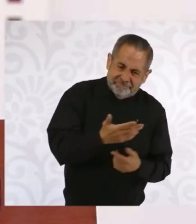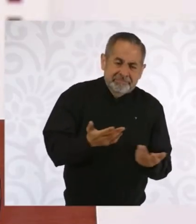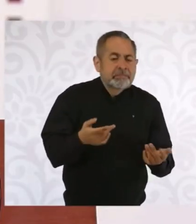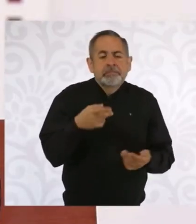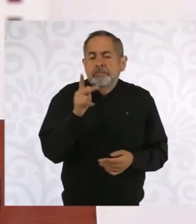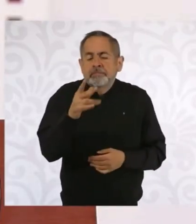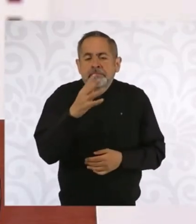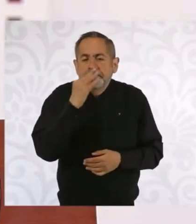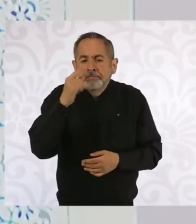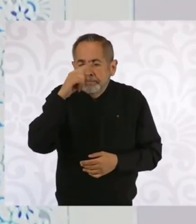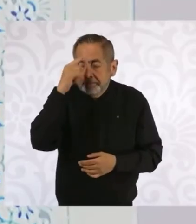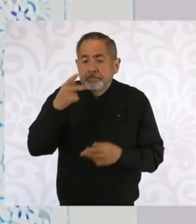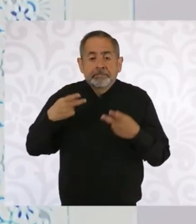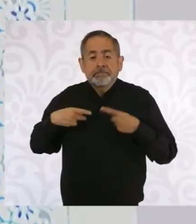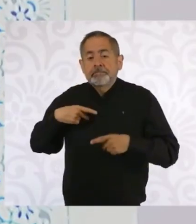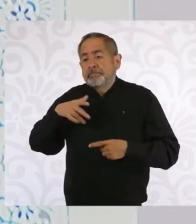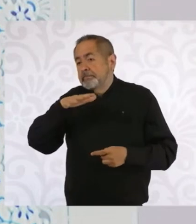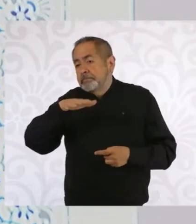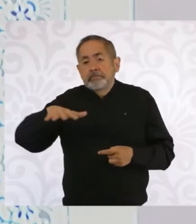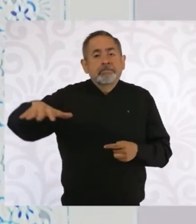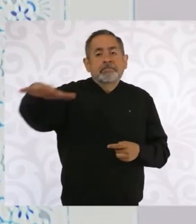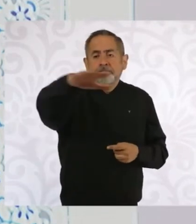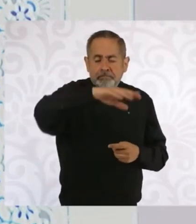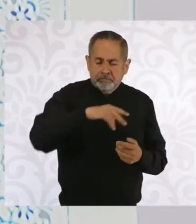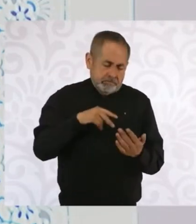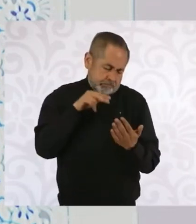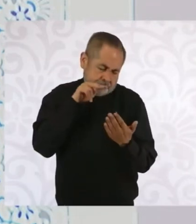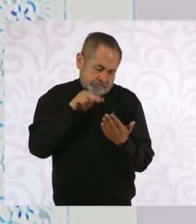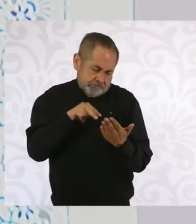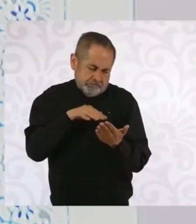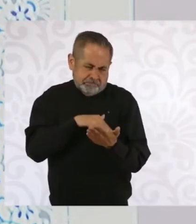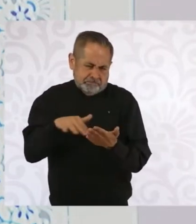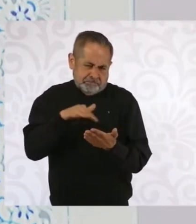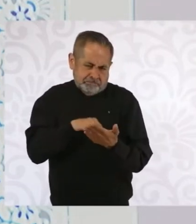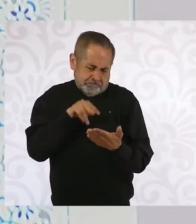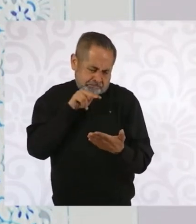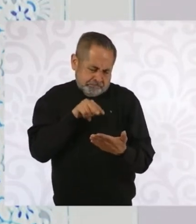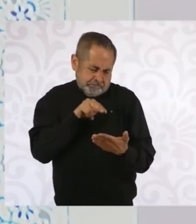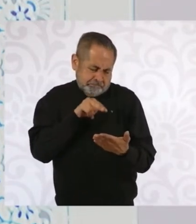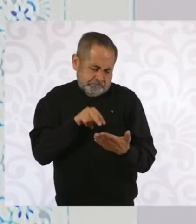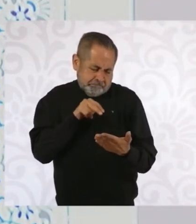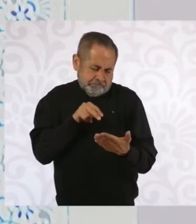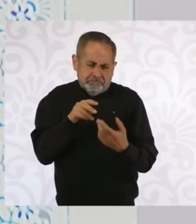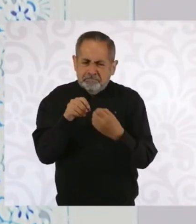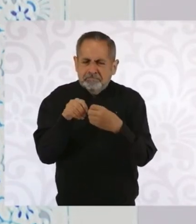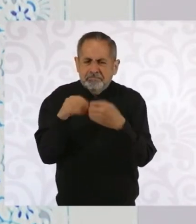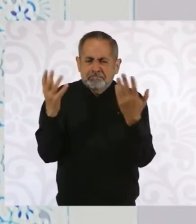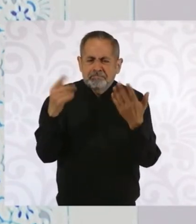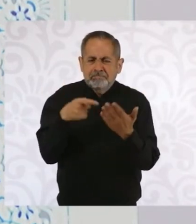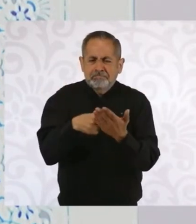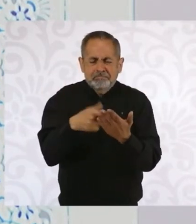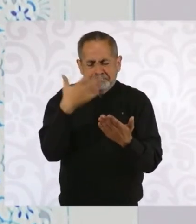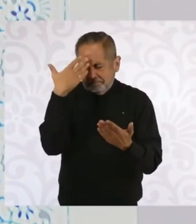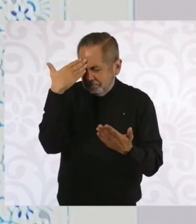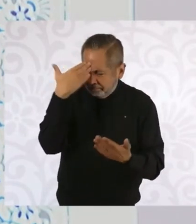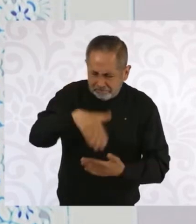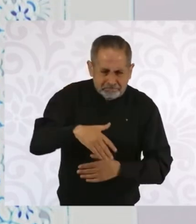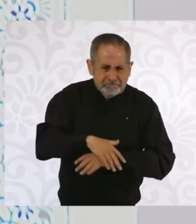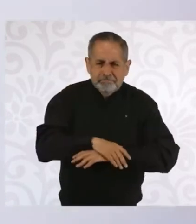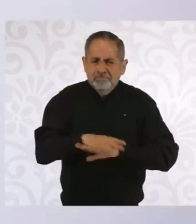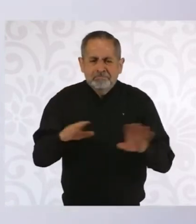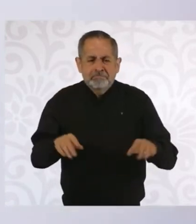presidenta, el único soberano que puede modificar la Constitución, pues es el pueblo,